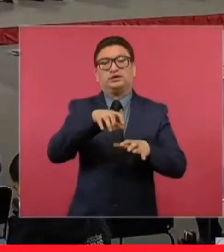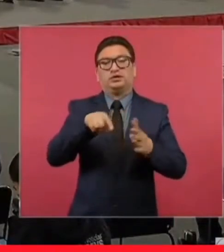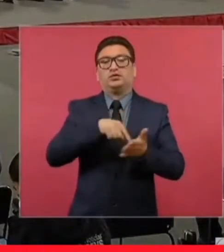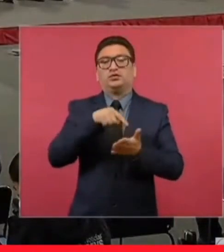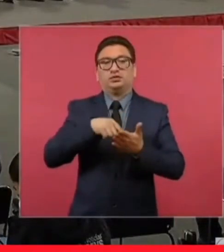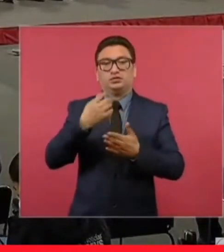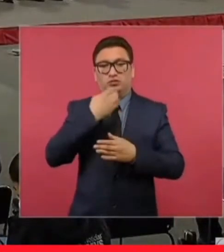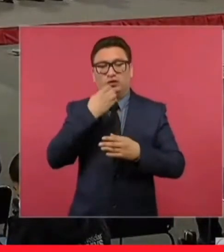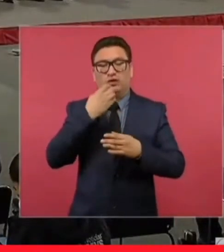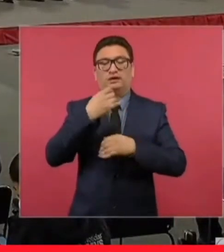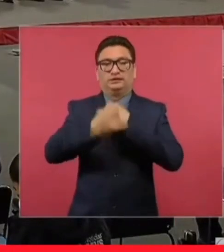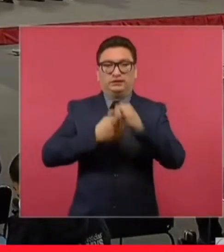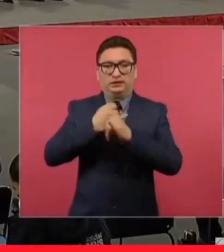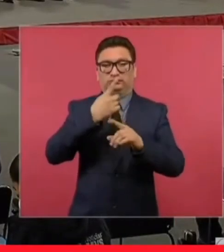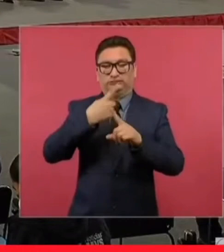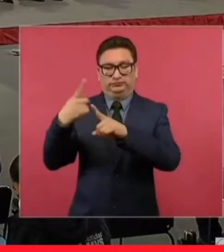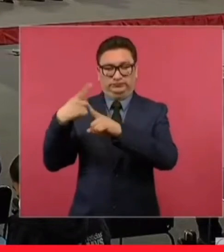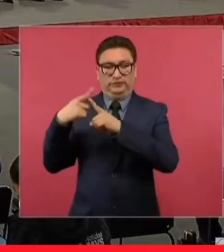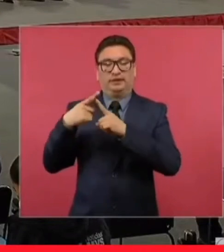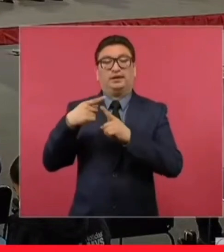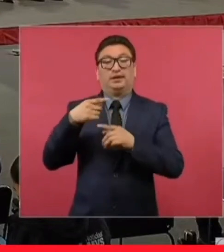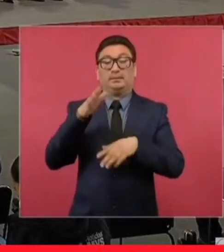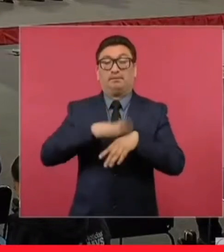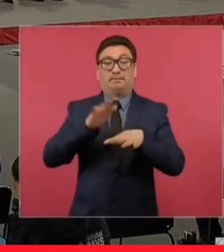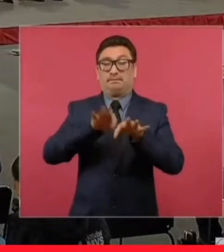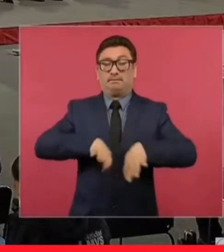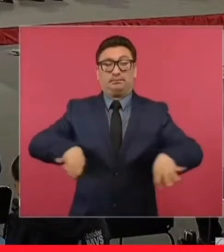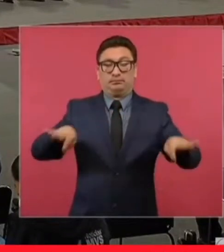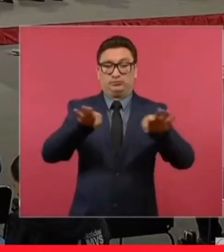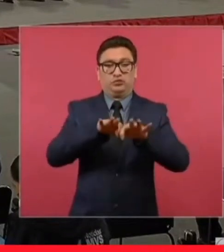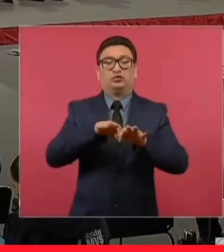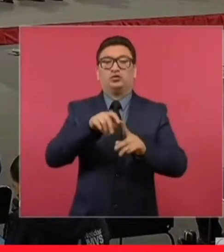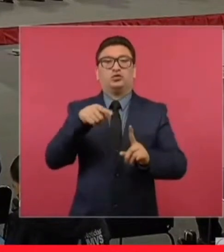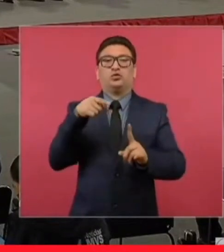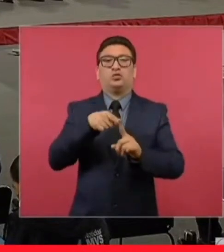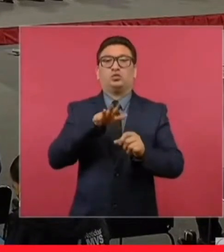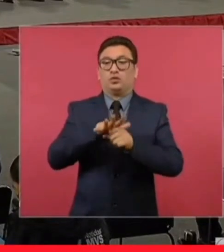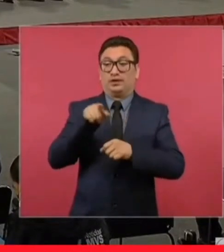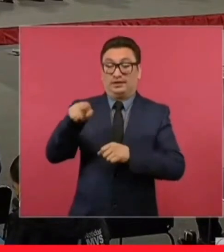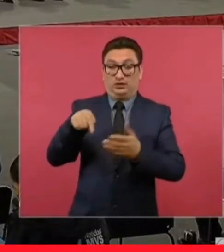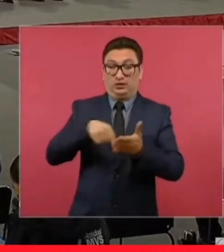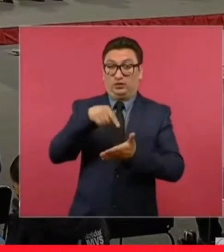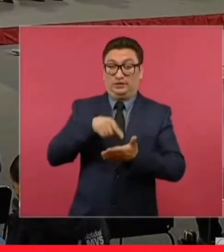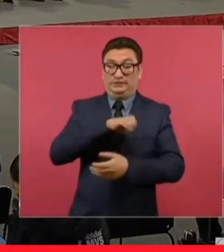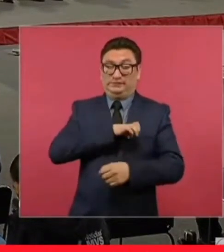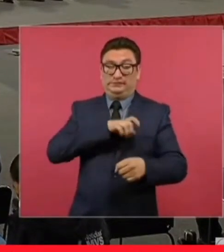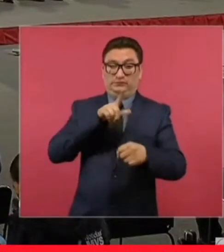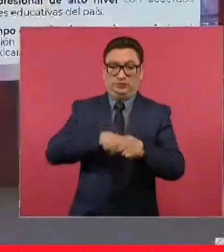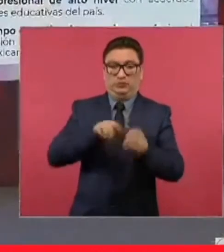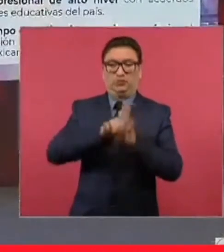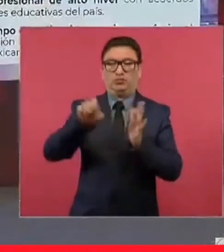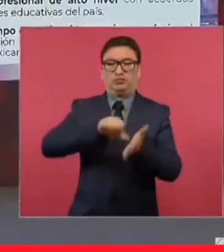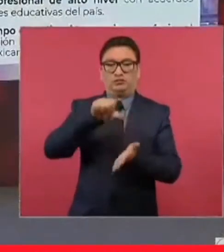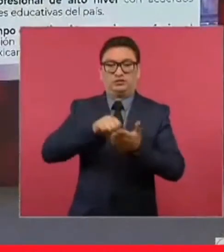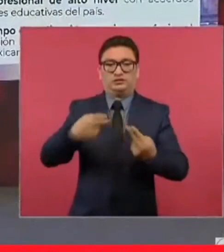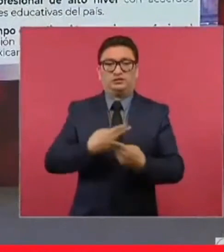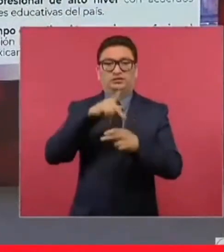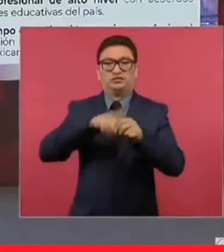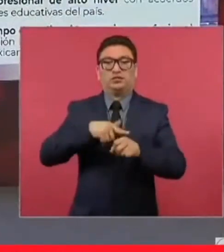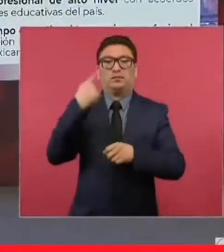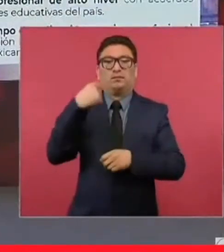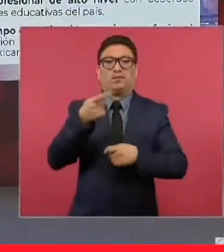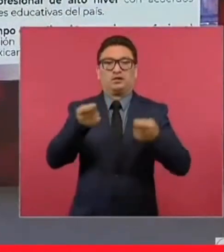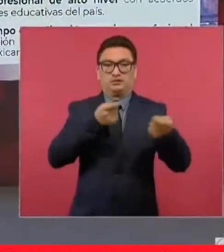educativos internacionales y en particular con entidades especializadas como el Centro Nacional de Control de